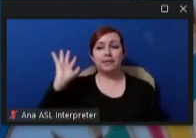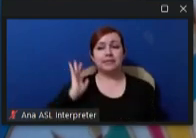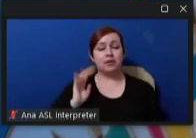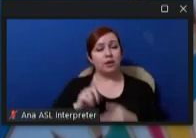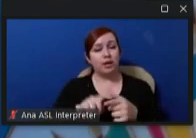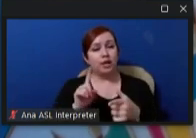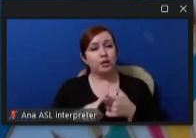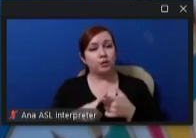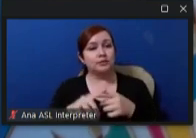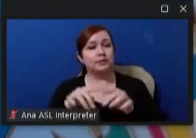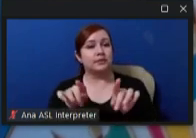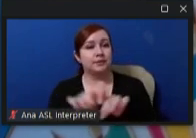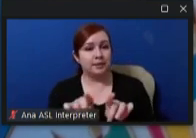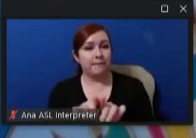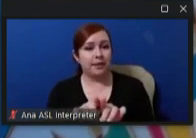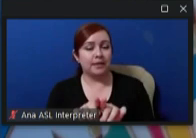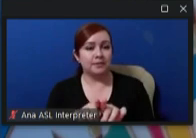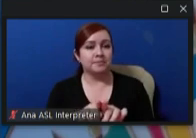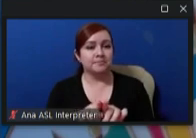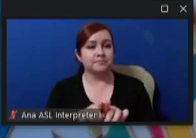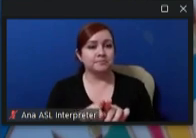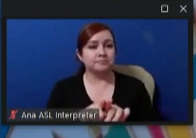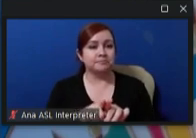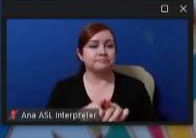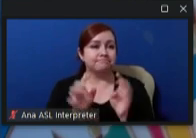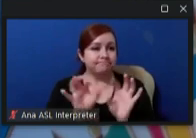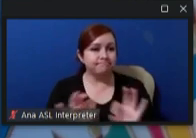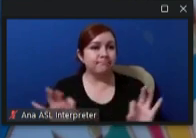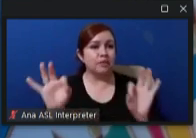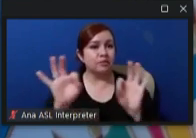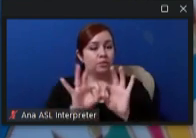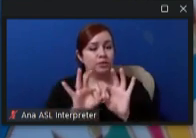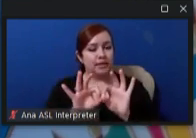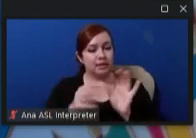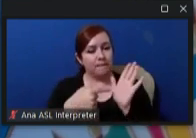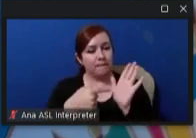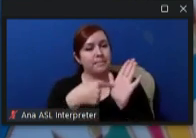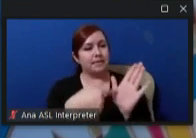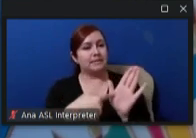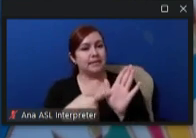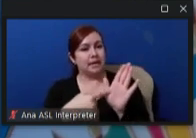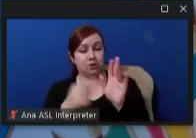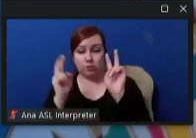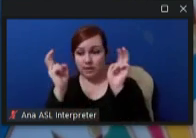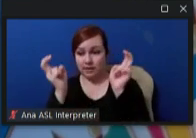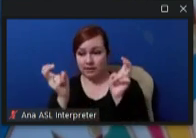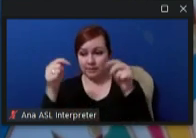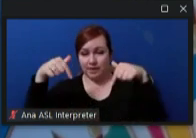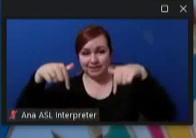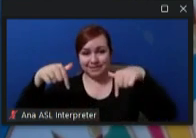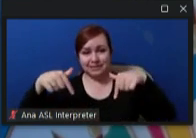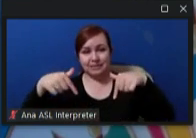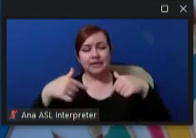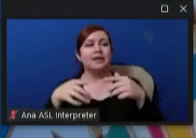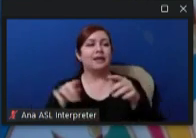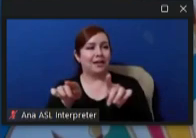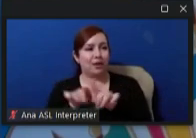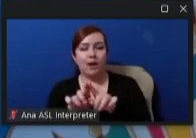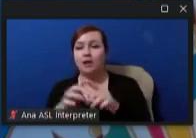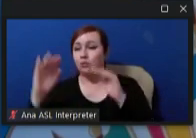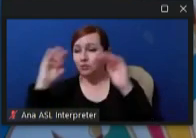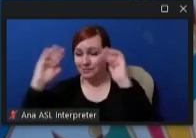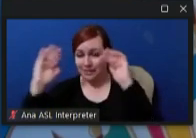como este hecho de traer una temática así. Y igualmente, un saludo a las autoridades del